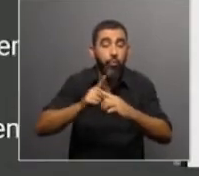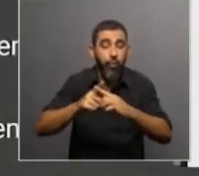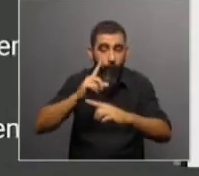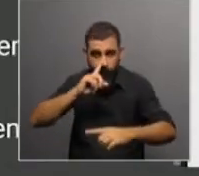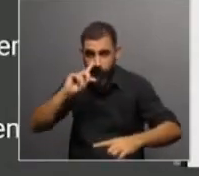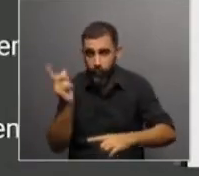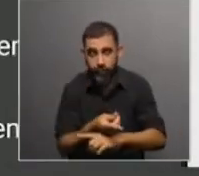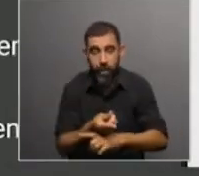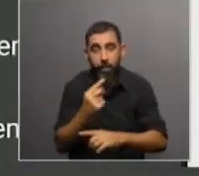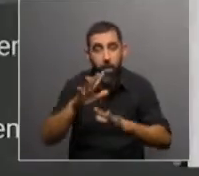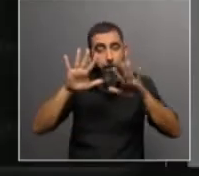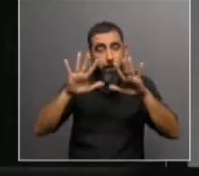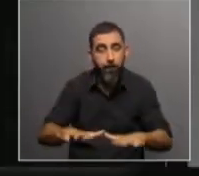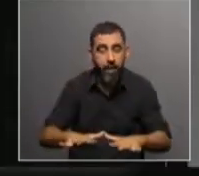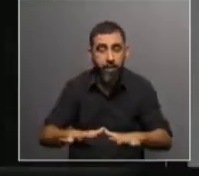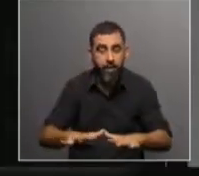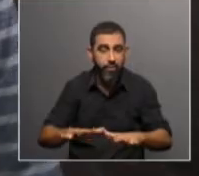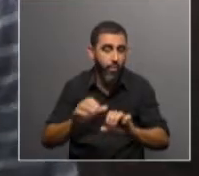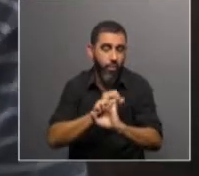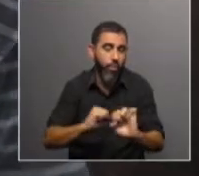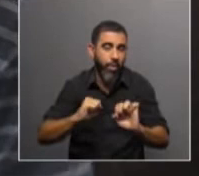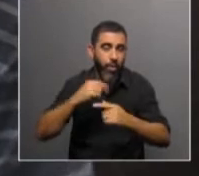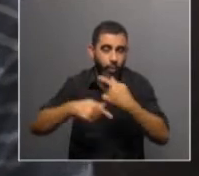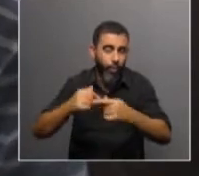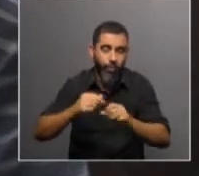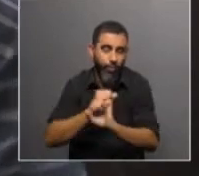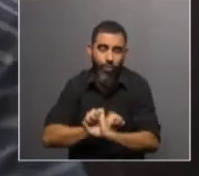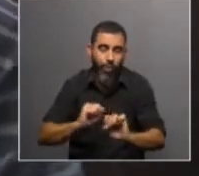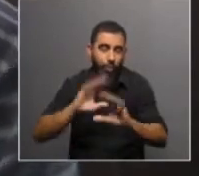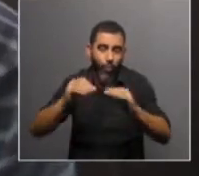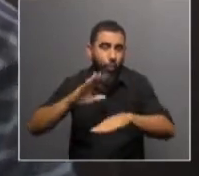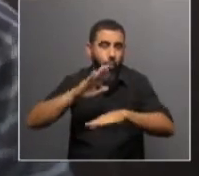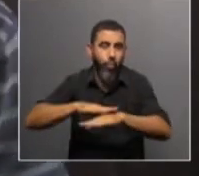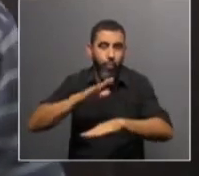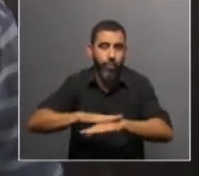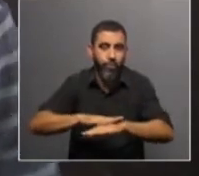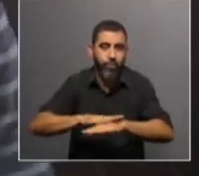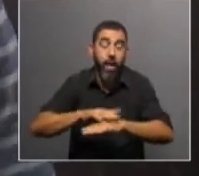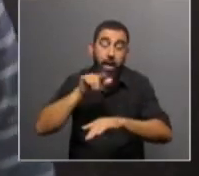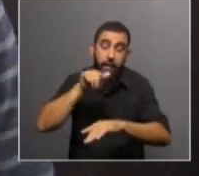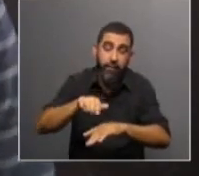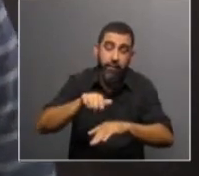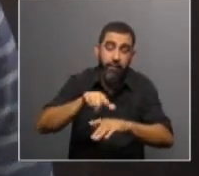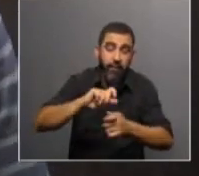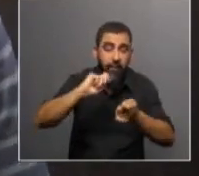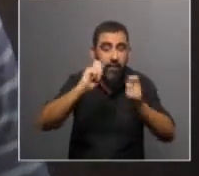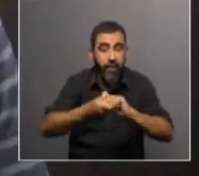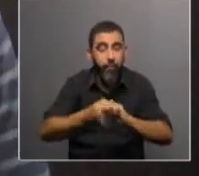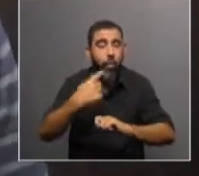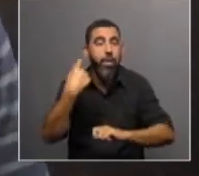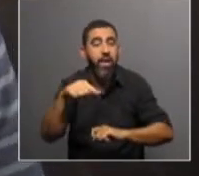acelera, pero cuando se detiene, porque tampoco puede seguir acelerando todo el tiempo, ahí toma un